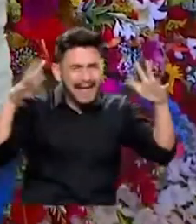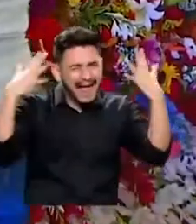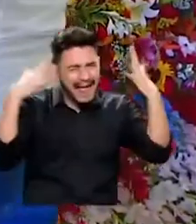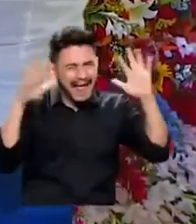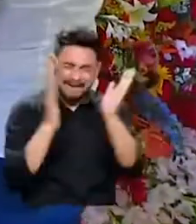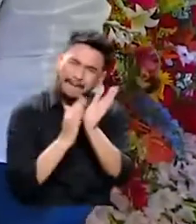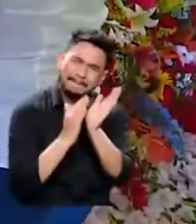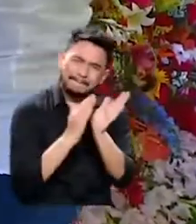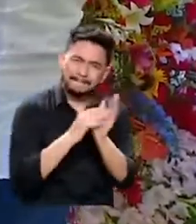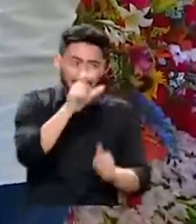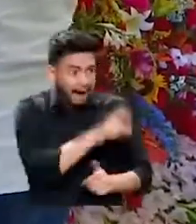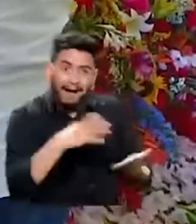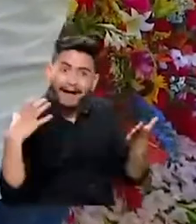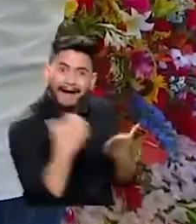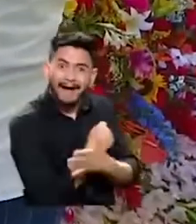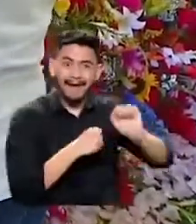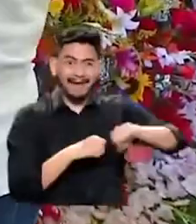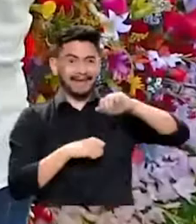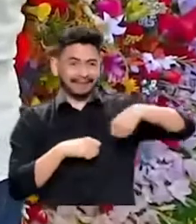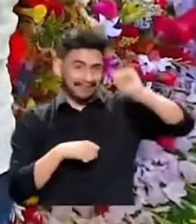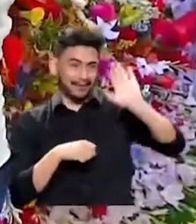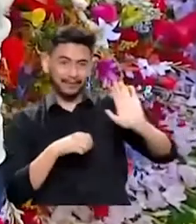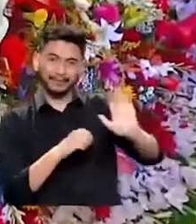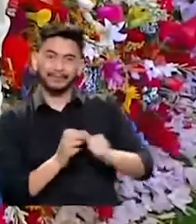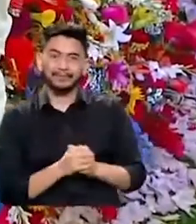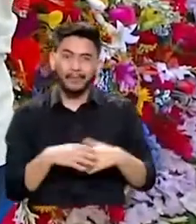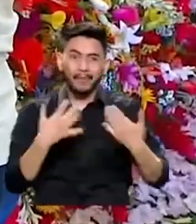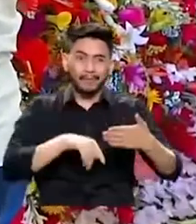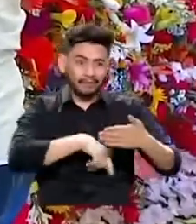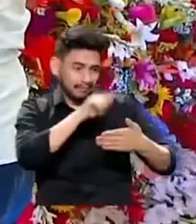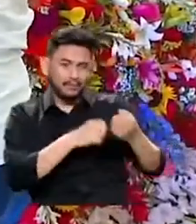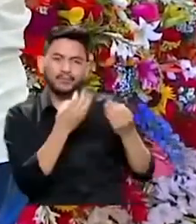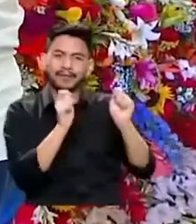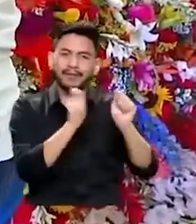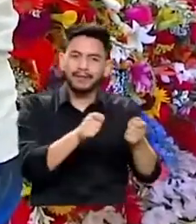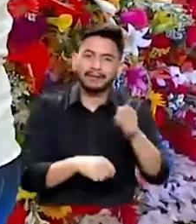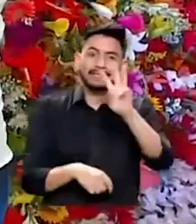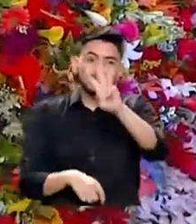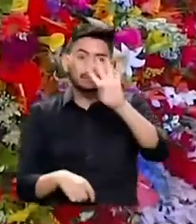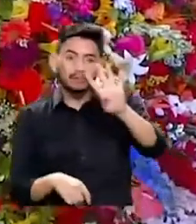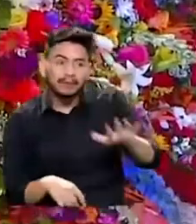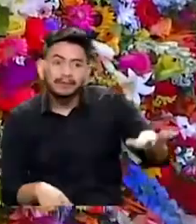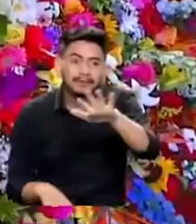Amariles, número de contrato 34, Vereda El Rosario.